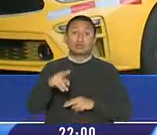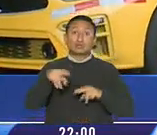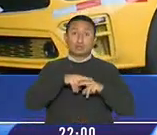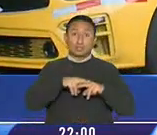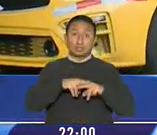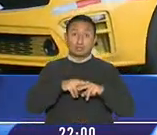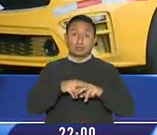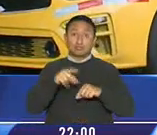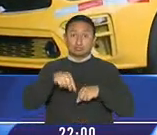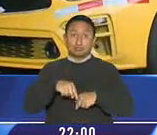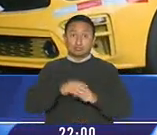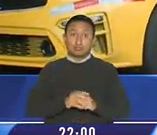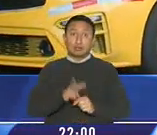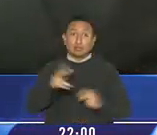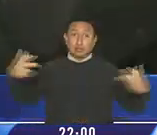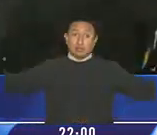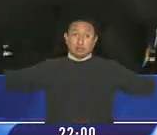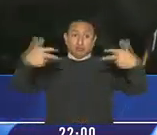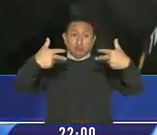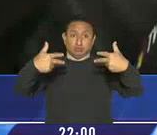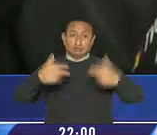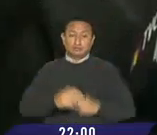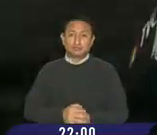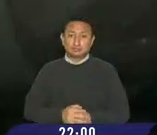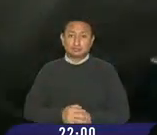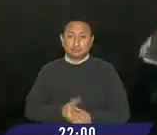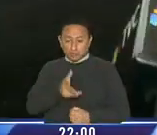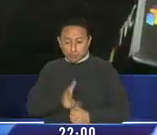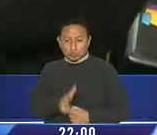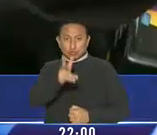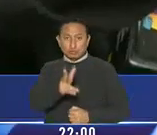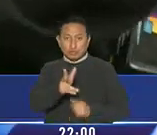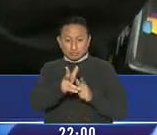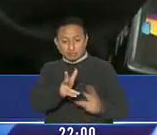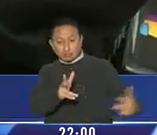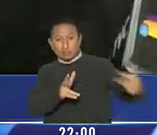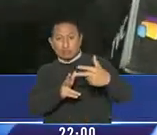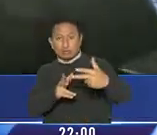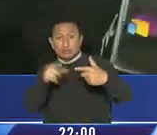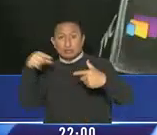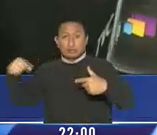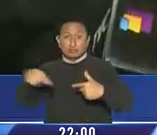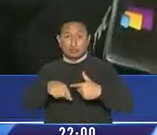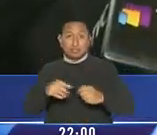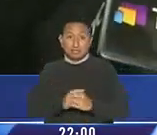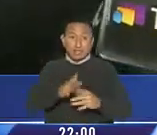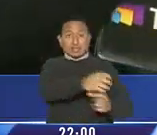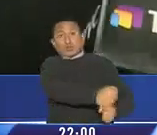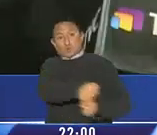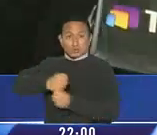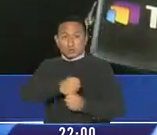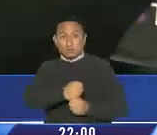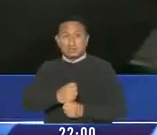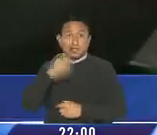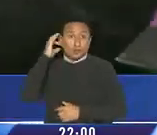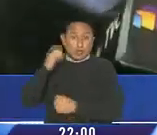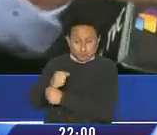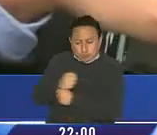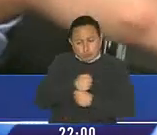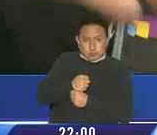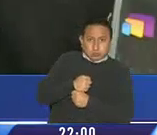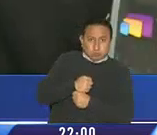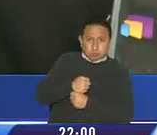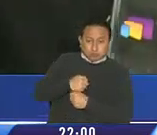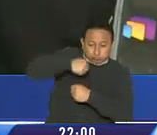que viajaba fue interceptado por ampones. Justo le coge el tráfico y le interceptan y uno se mete a sacarle a la señora, a forcejearle. Y la señora, por no dejarse, pues se